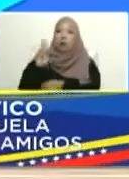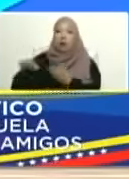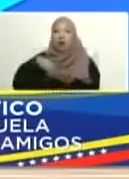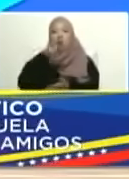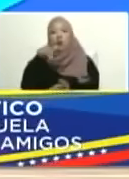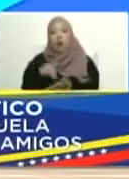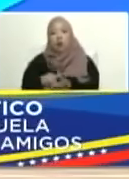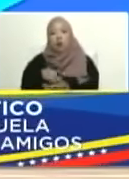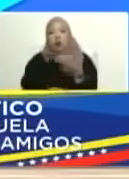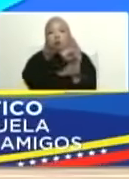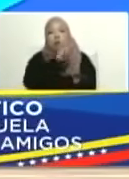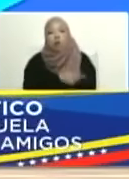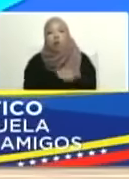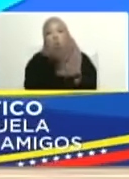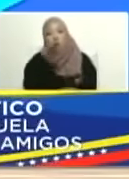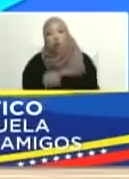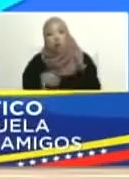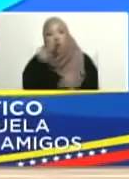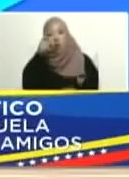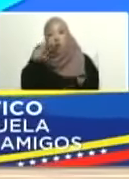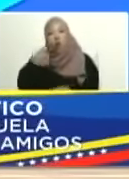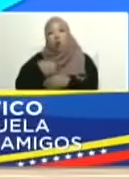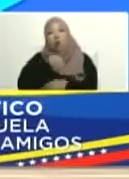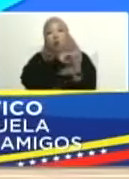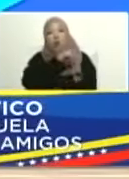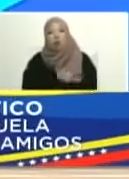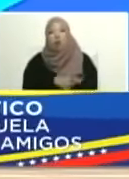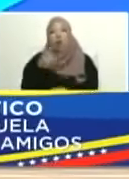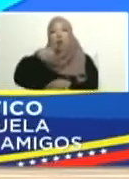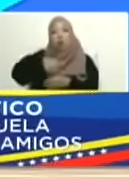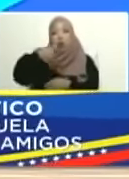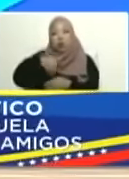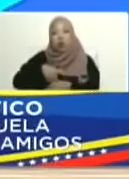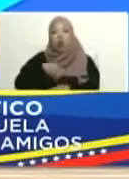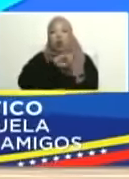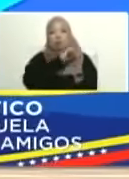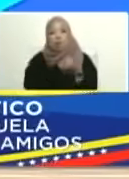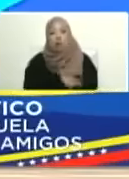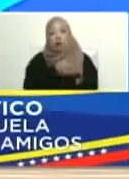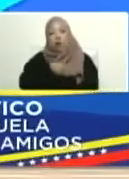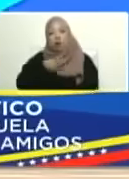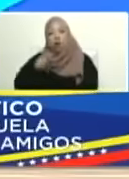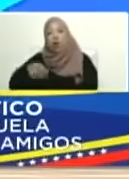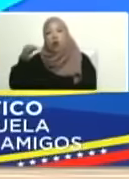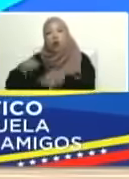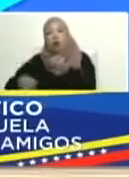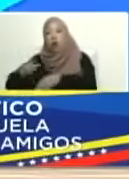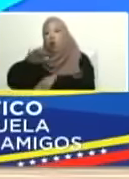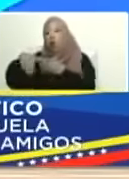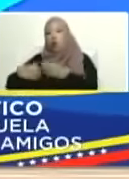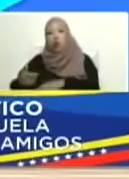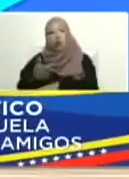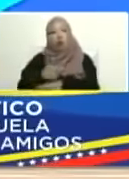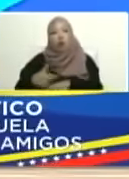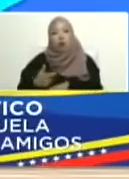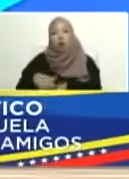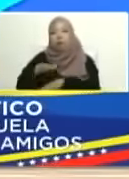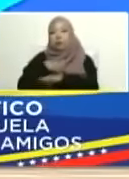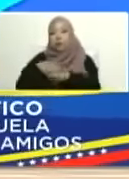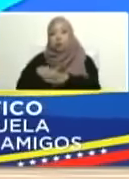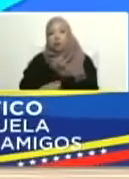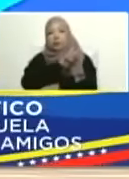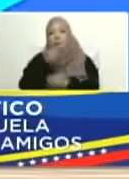Asistió el Poder Judicial, el Poder Electoral, el Poder Ciudadano, el Poder Ejecutivo en pleno, presidente,